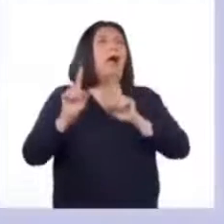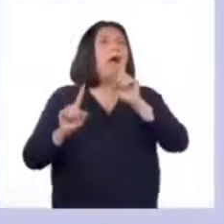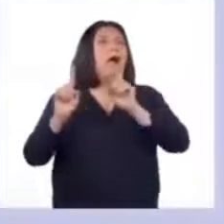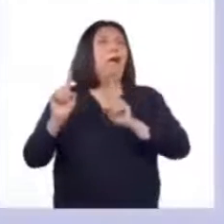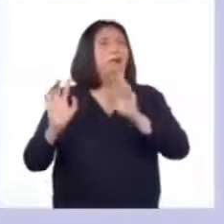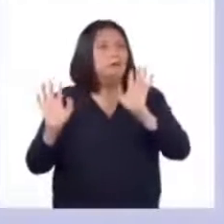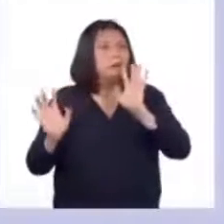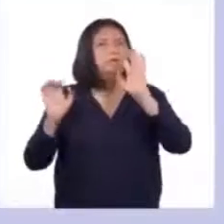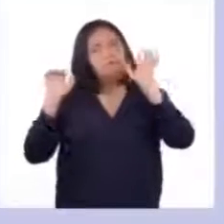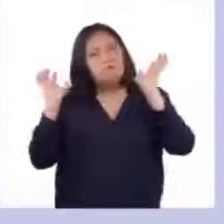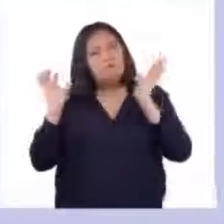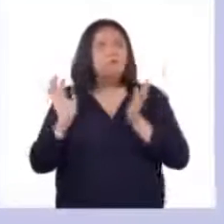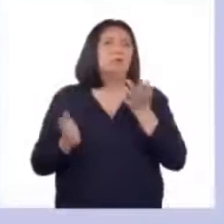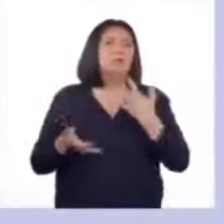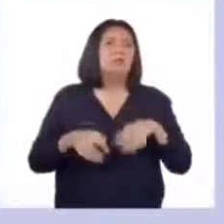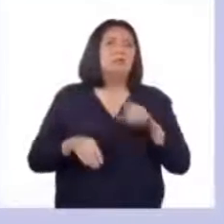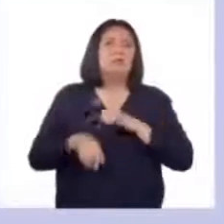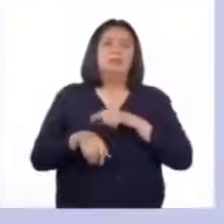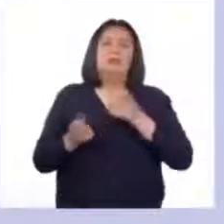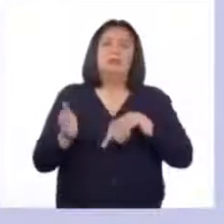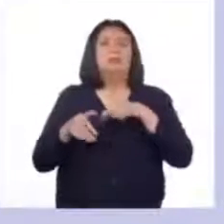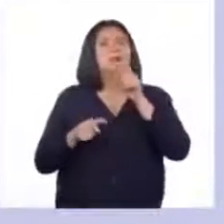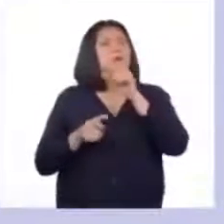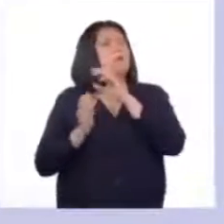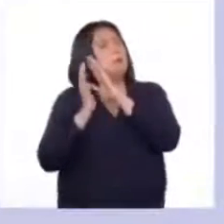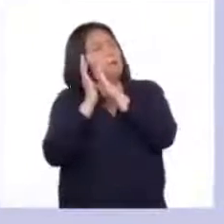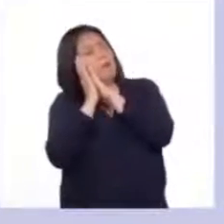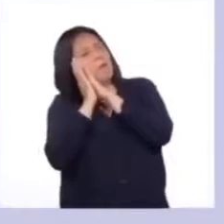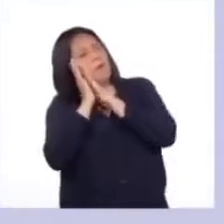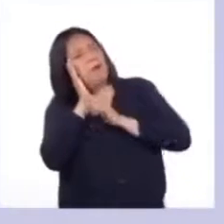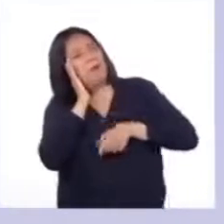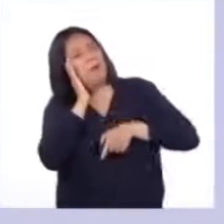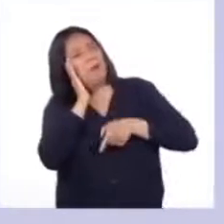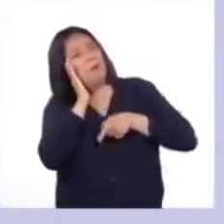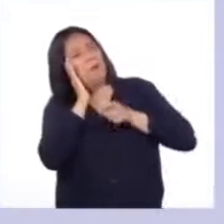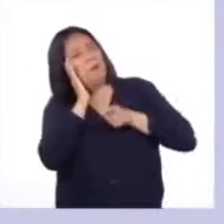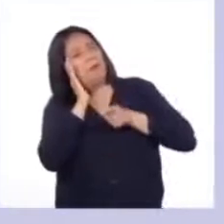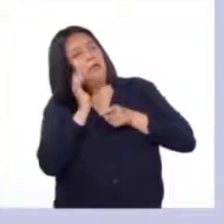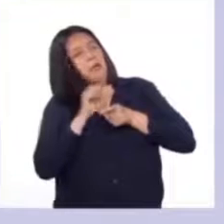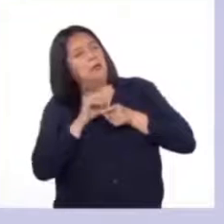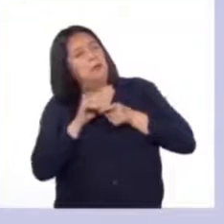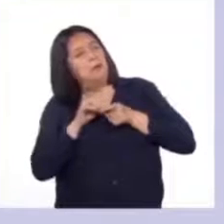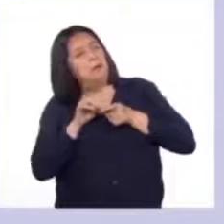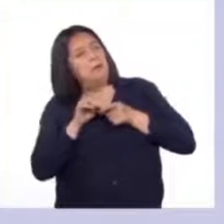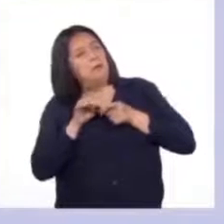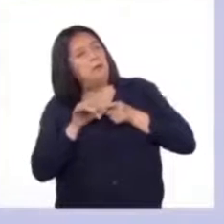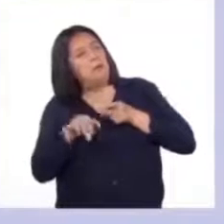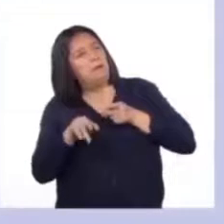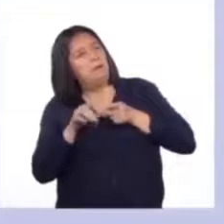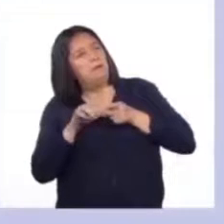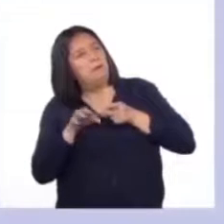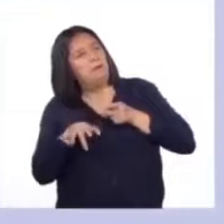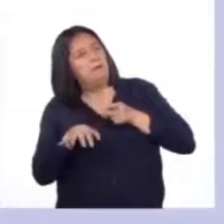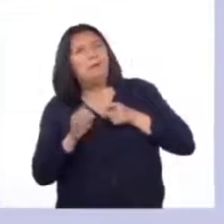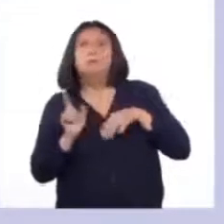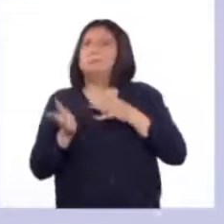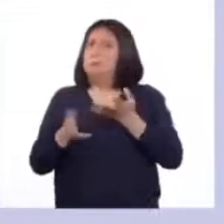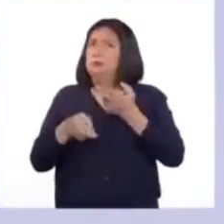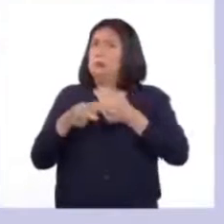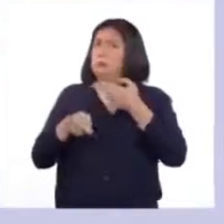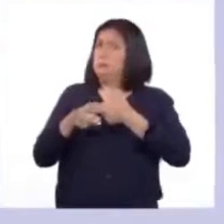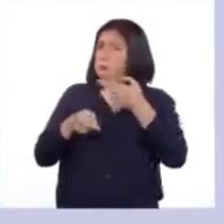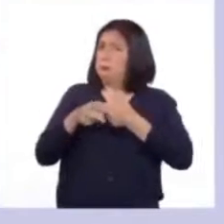es posible que durante el sueño se libere el líquido que contienen los espermatozoides. Esto se llama